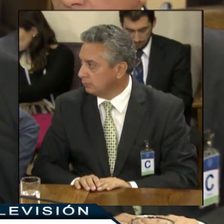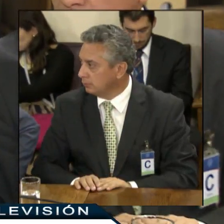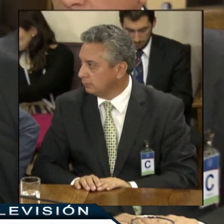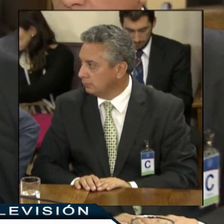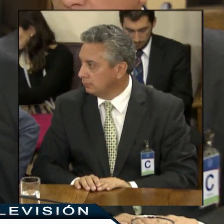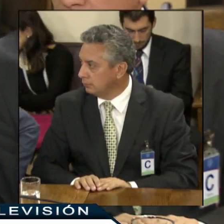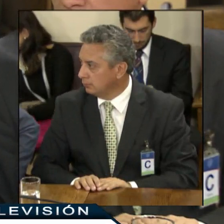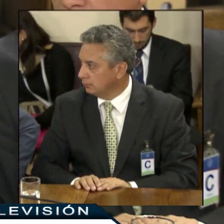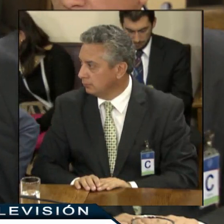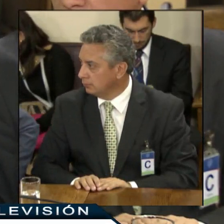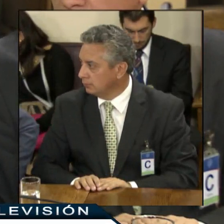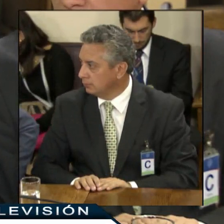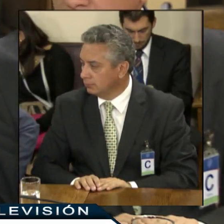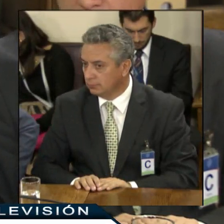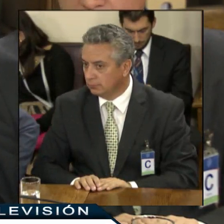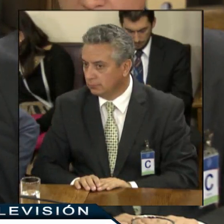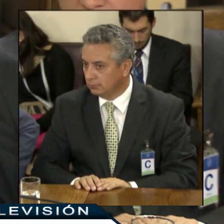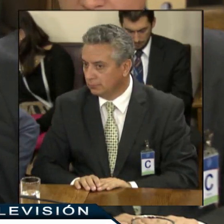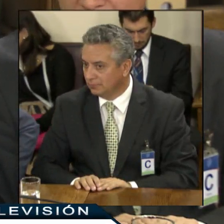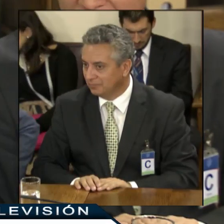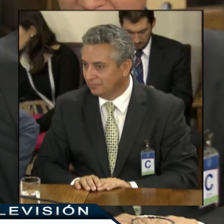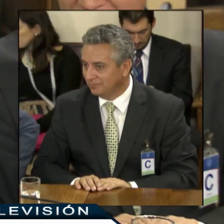eh Gustavo